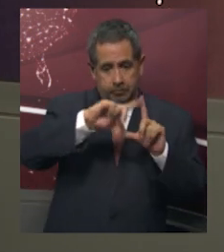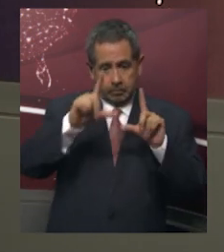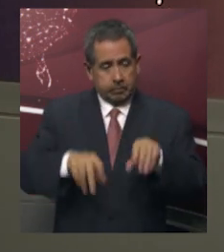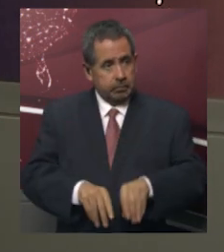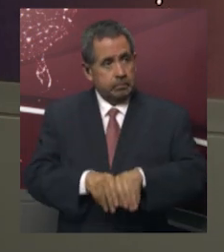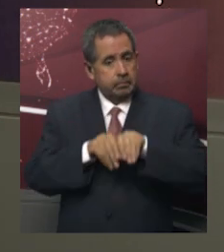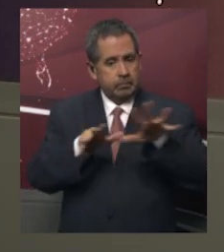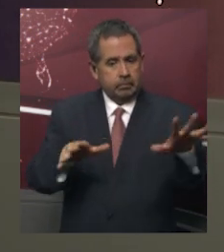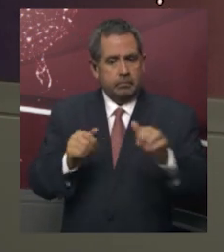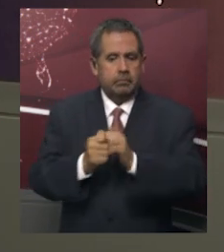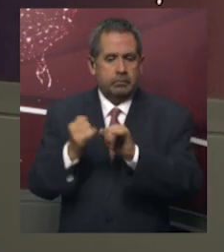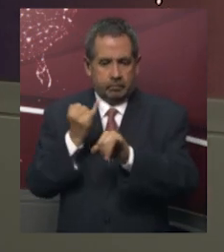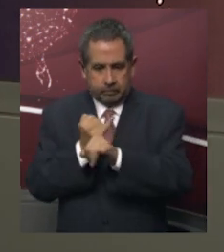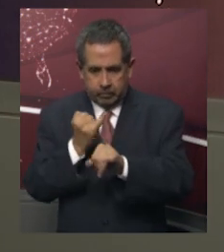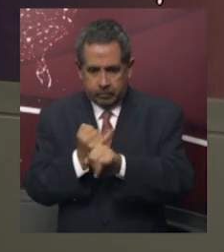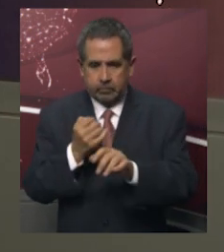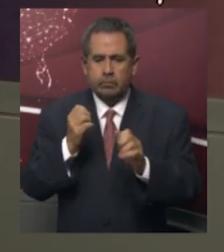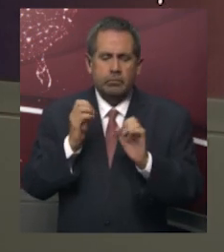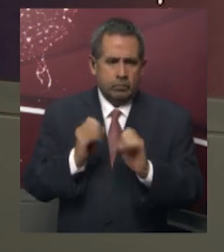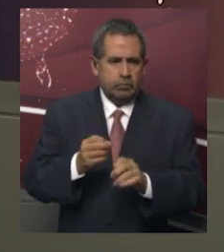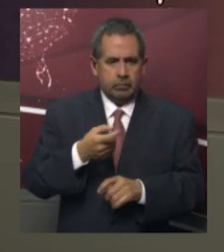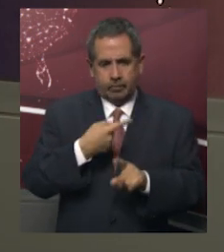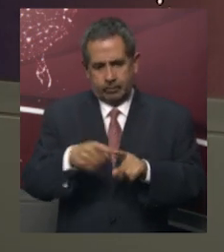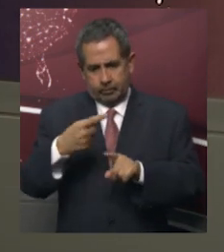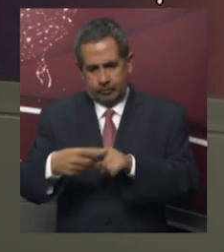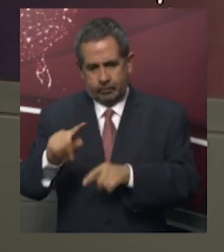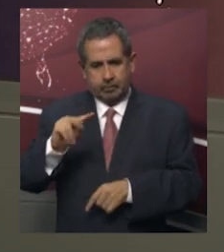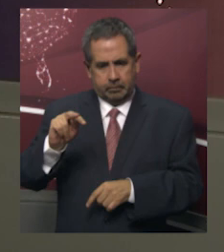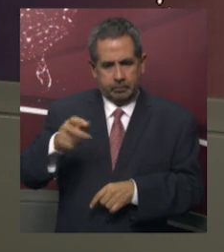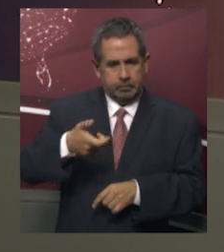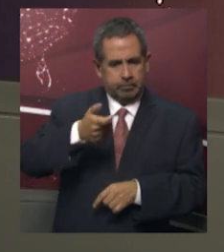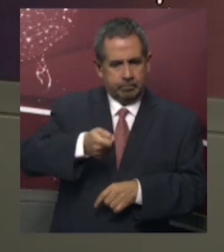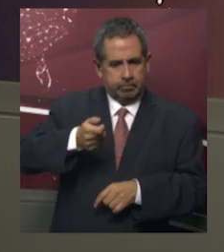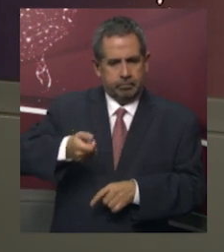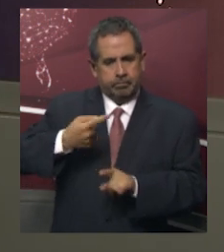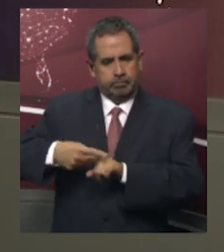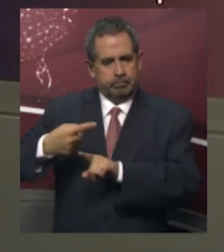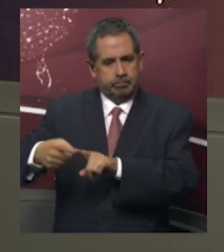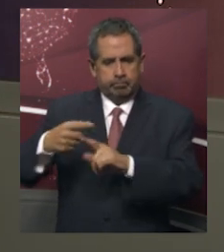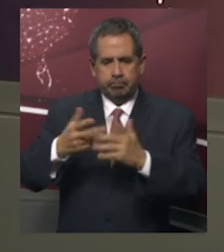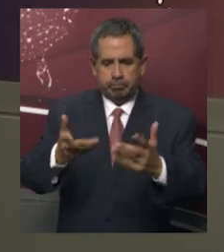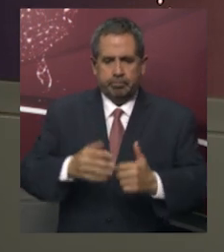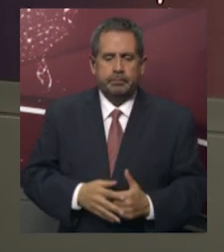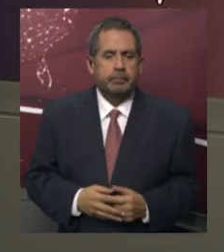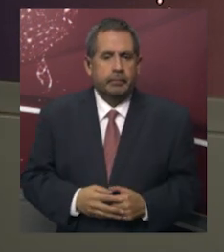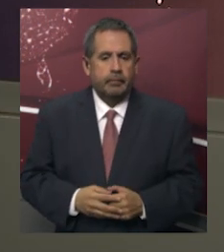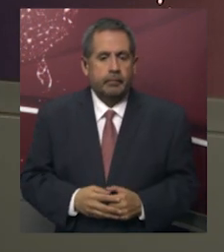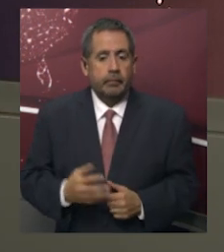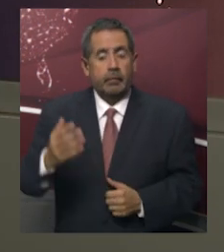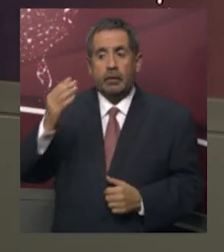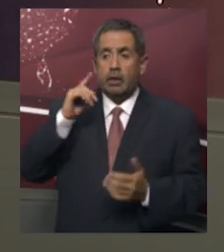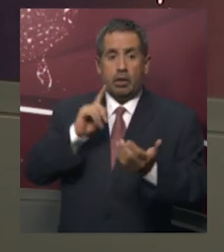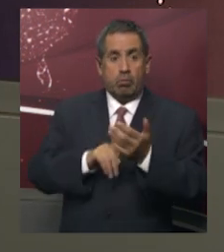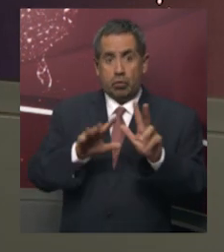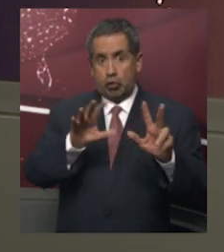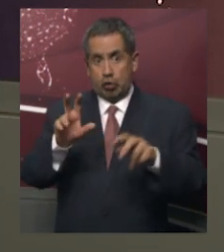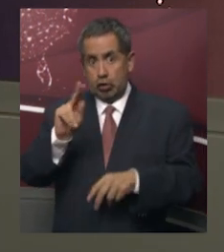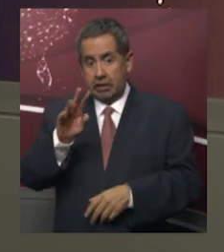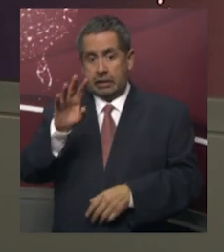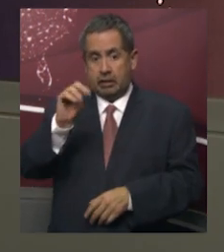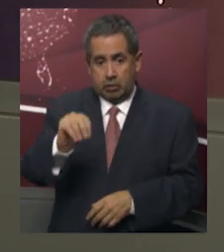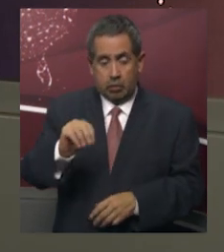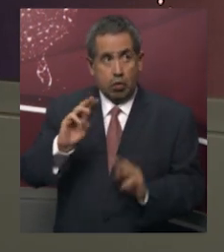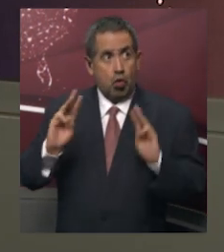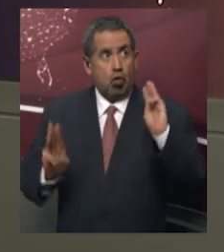vía internet y por supuesto en las distintas plataformas del canal de televisión del Poder Legislativo Federal. En 1889, a